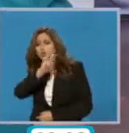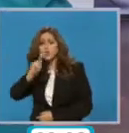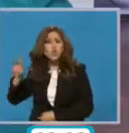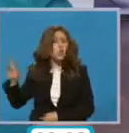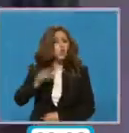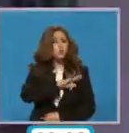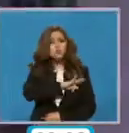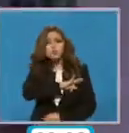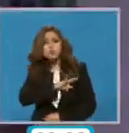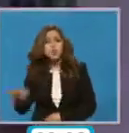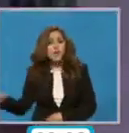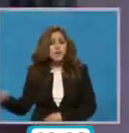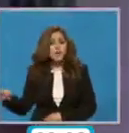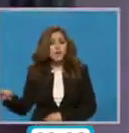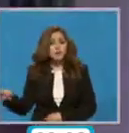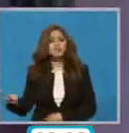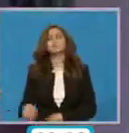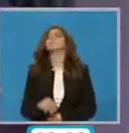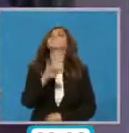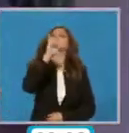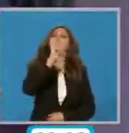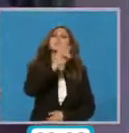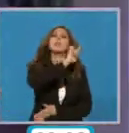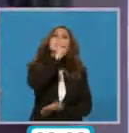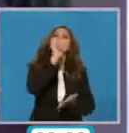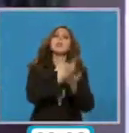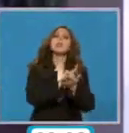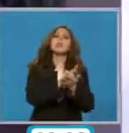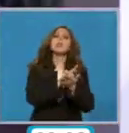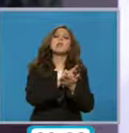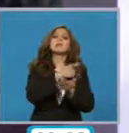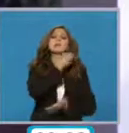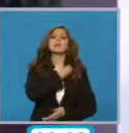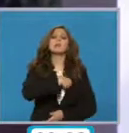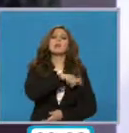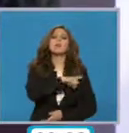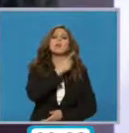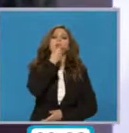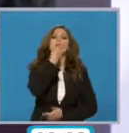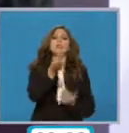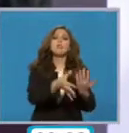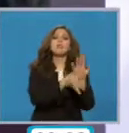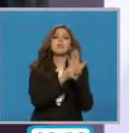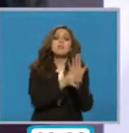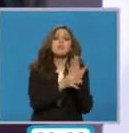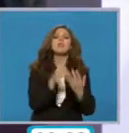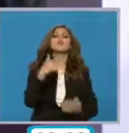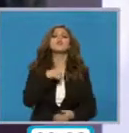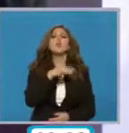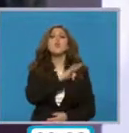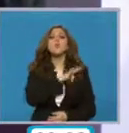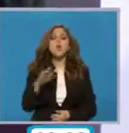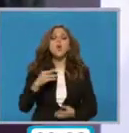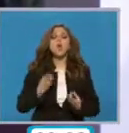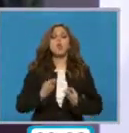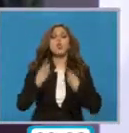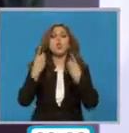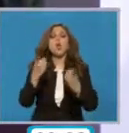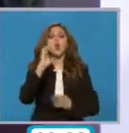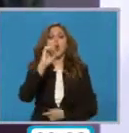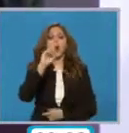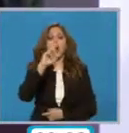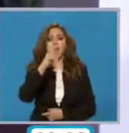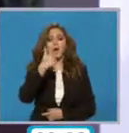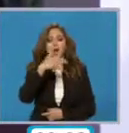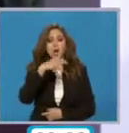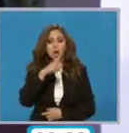contrario. Exactamente. La Ley General de Salud menciona que todos somos donadores hasta no demostrar lo contrario. Entonces, cuando uno está en el